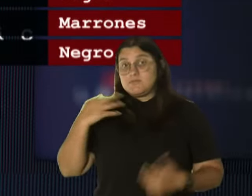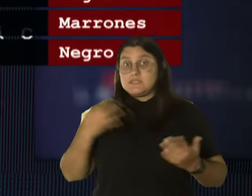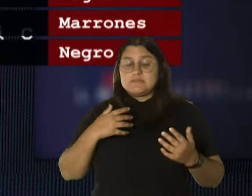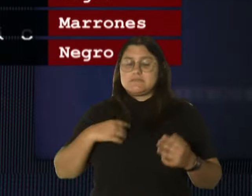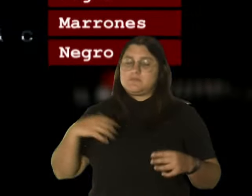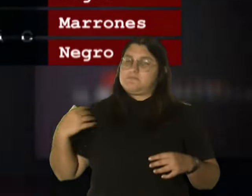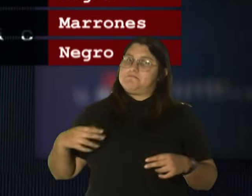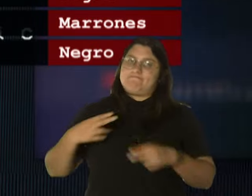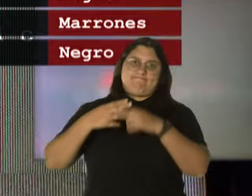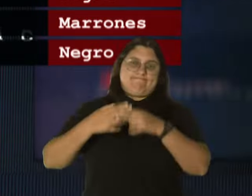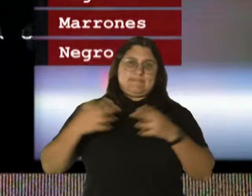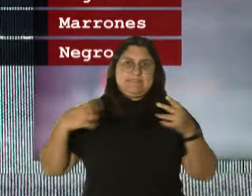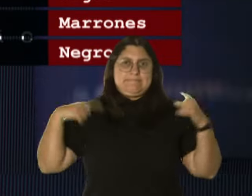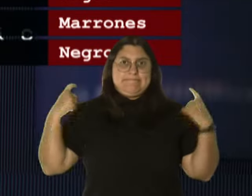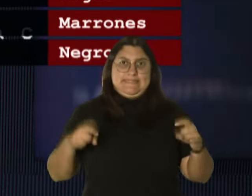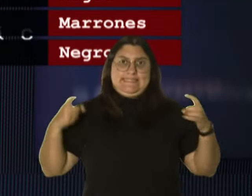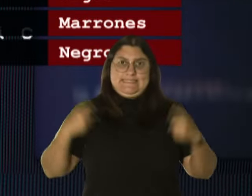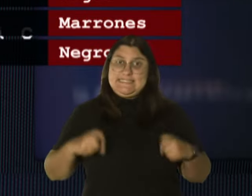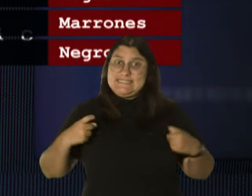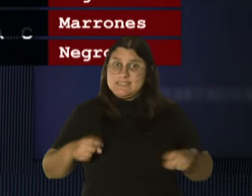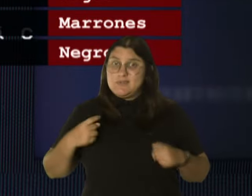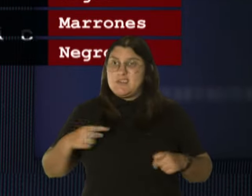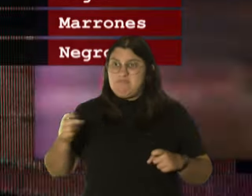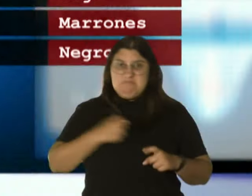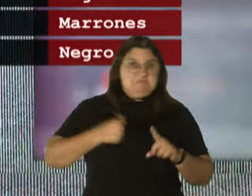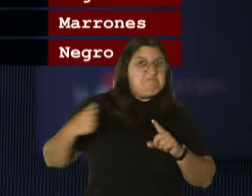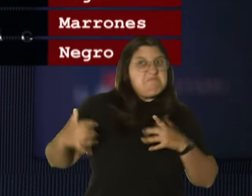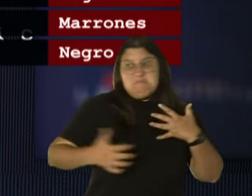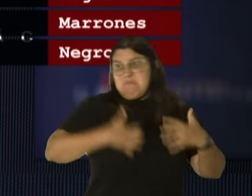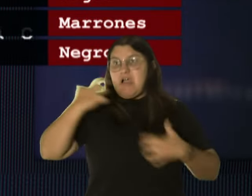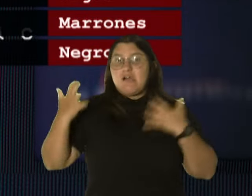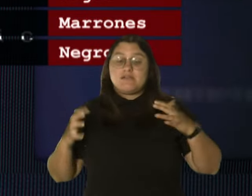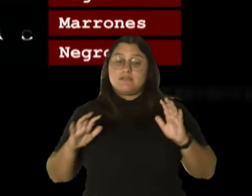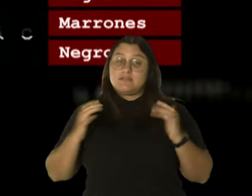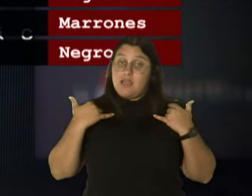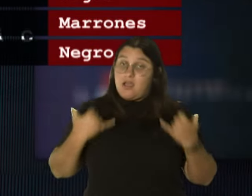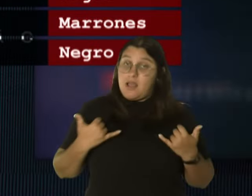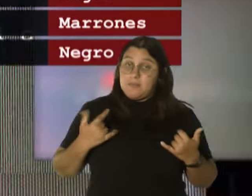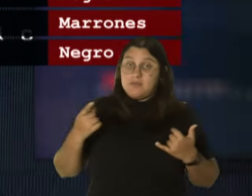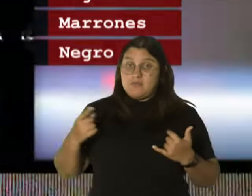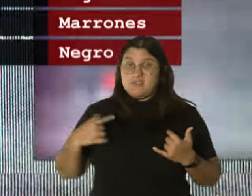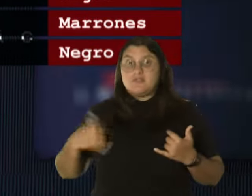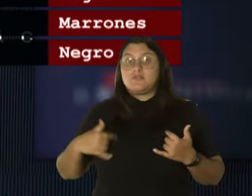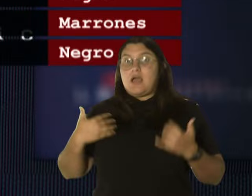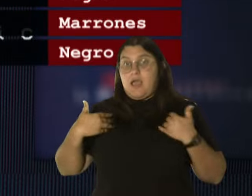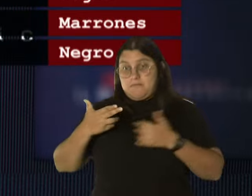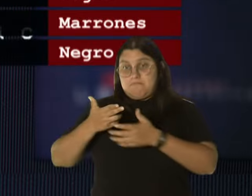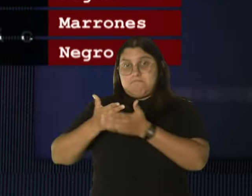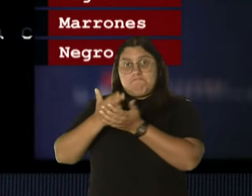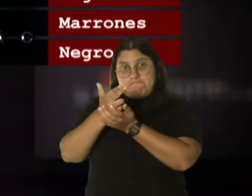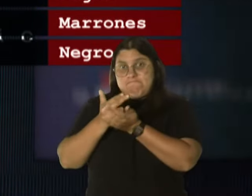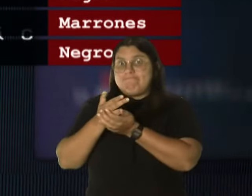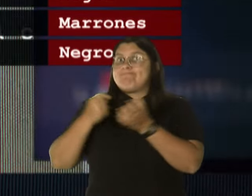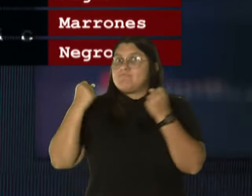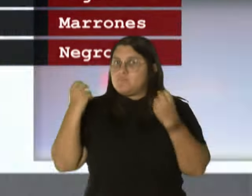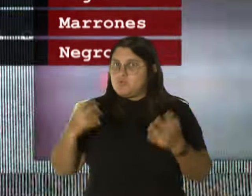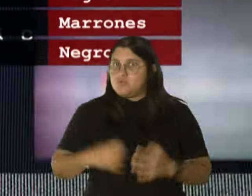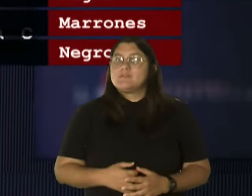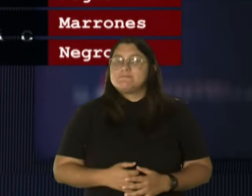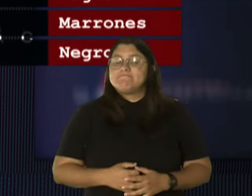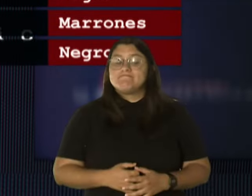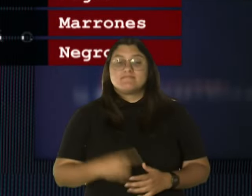altamente peligrosa muy agresiva y se encuentra en estos momentos fuertemente armado este individuo